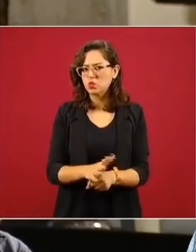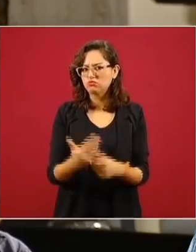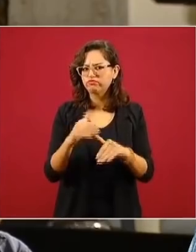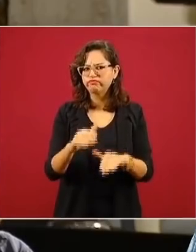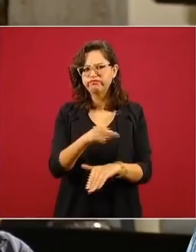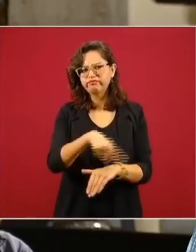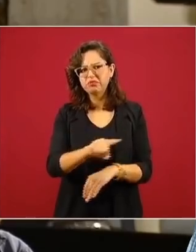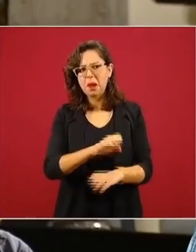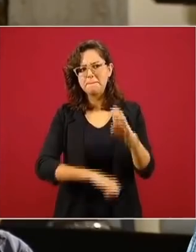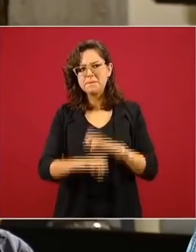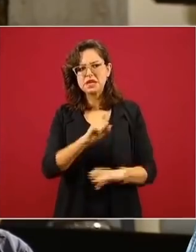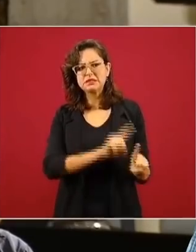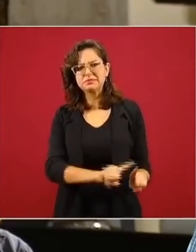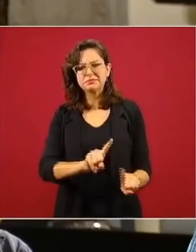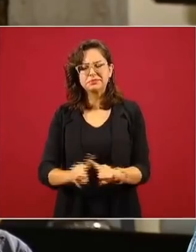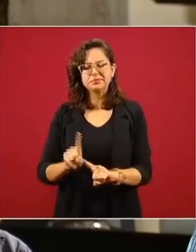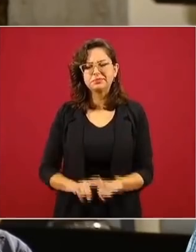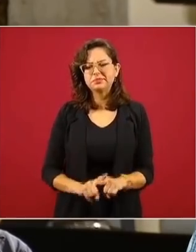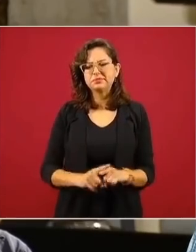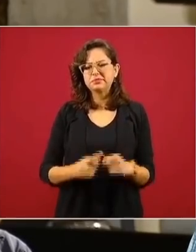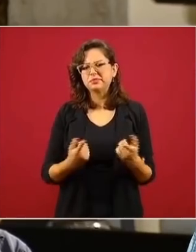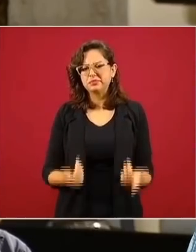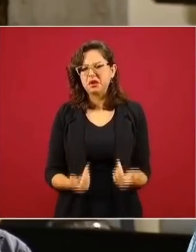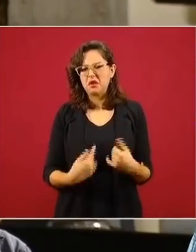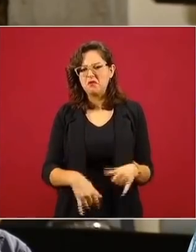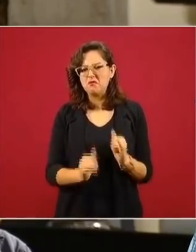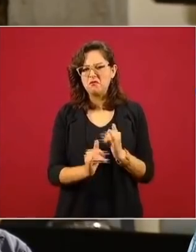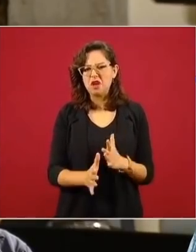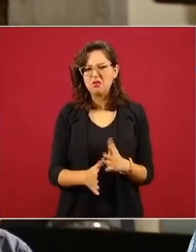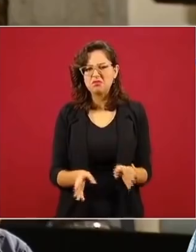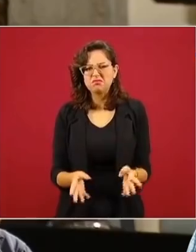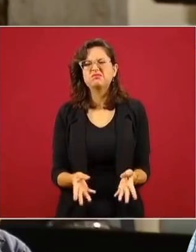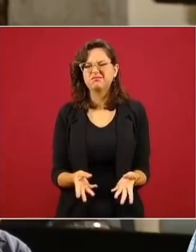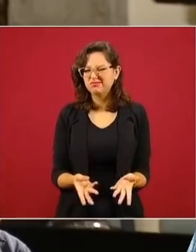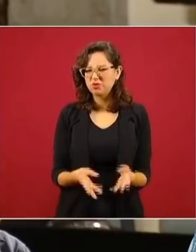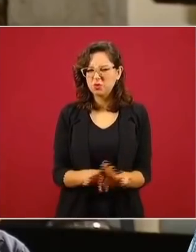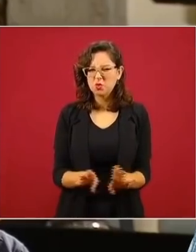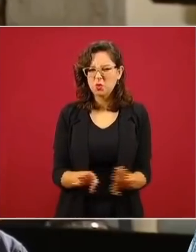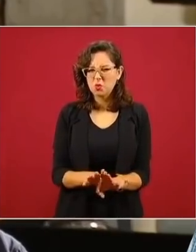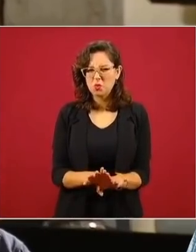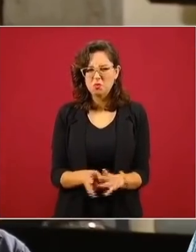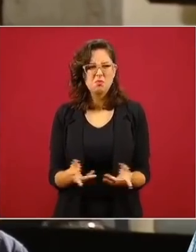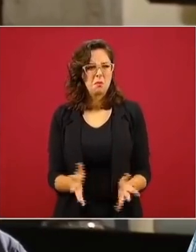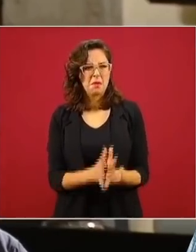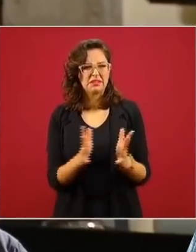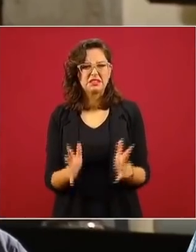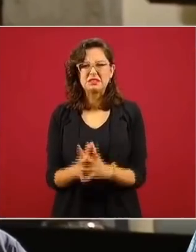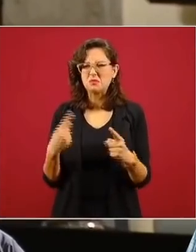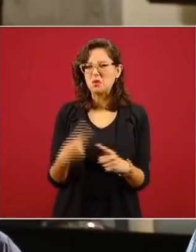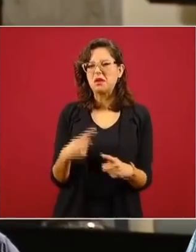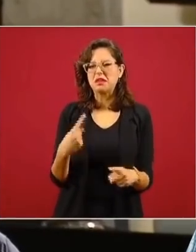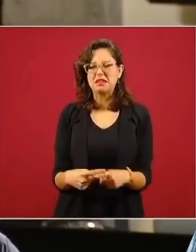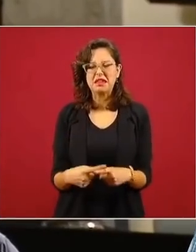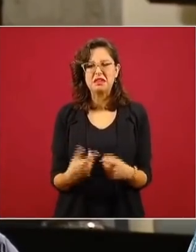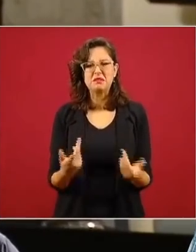estas empresas, cómo fue que se realizó este fraude, quiénes participaron, si había algún giro en específico.